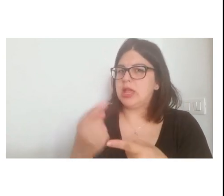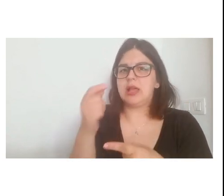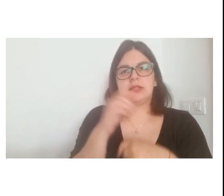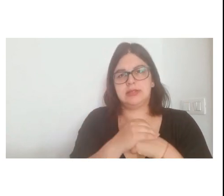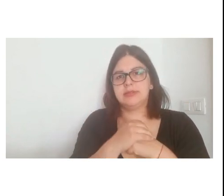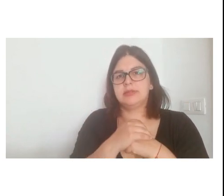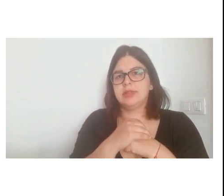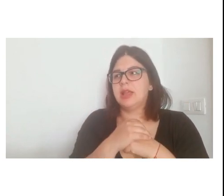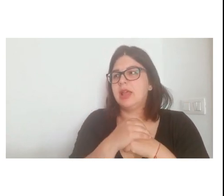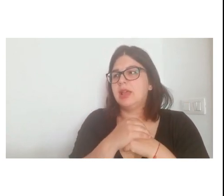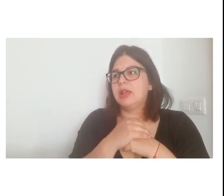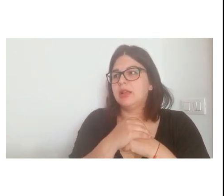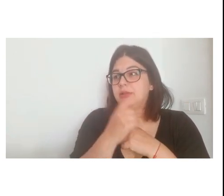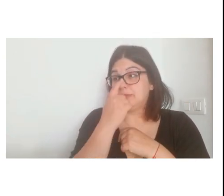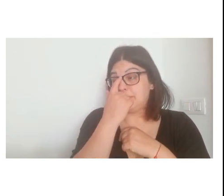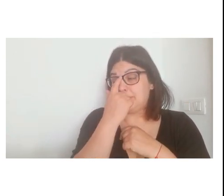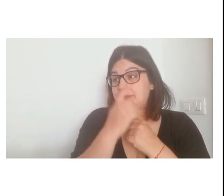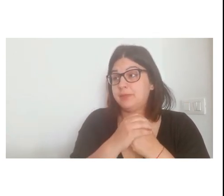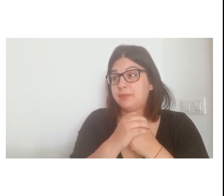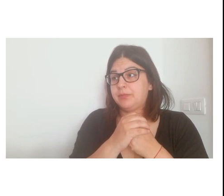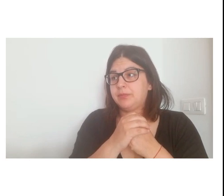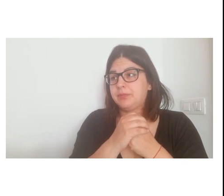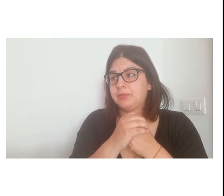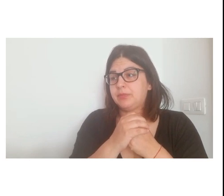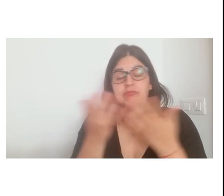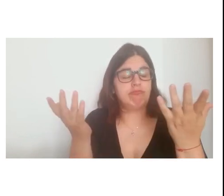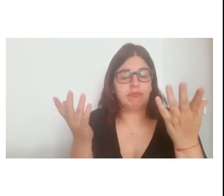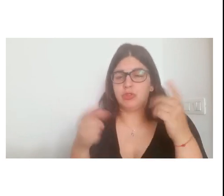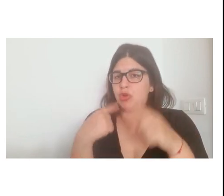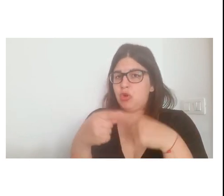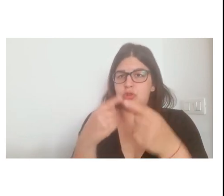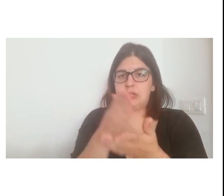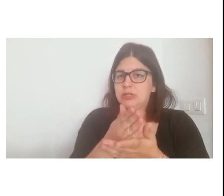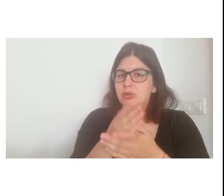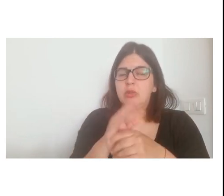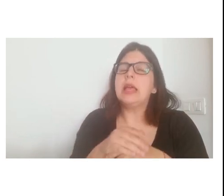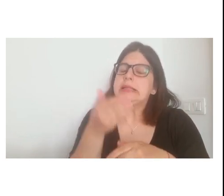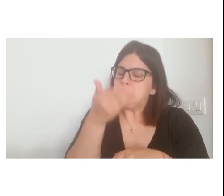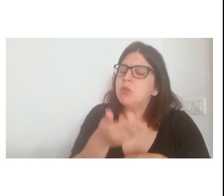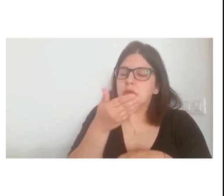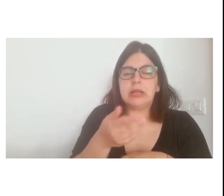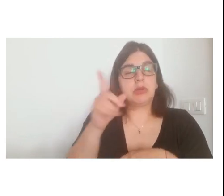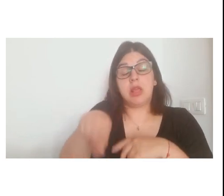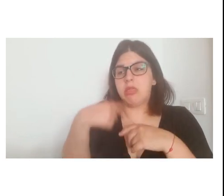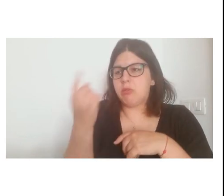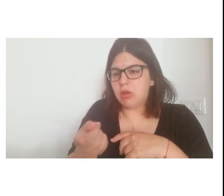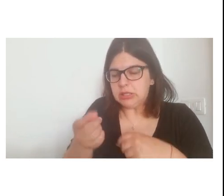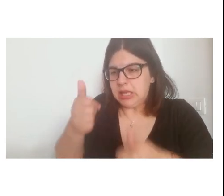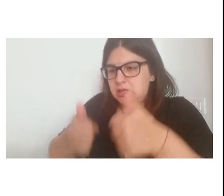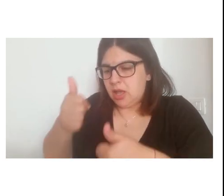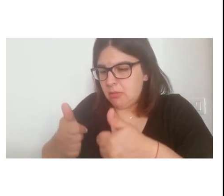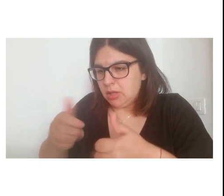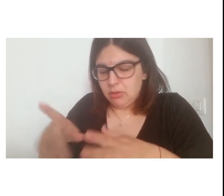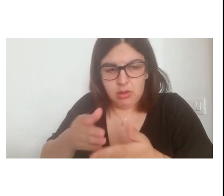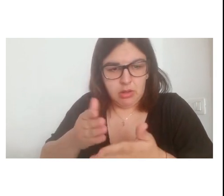vez que des clase leva todo ao día. Compre moito, porque senón despois cando chegan os